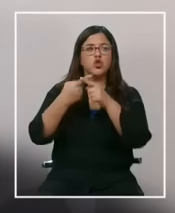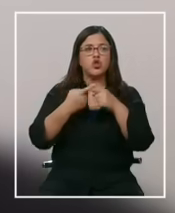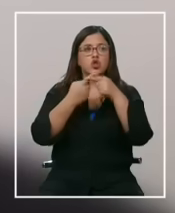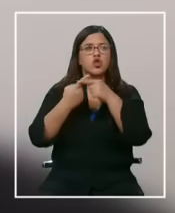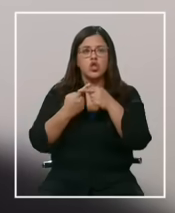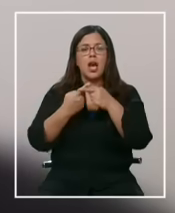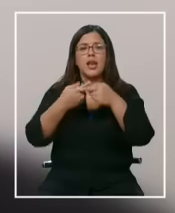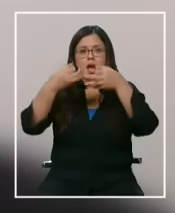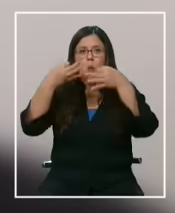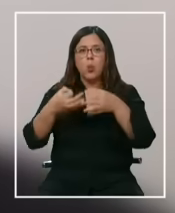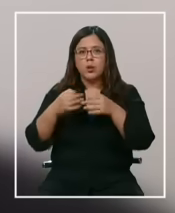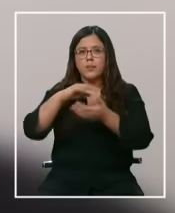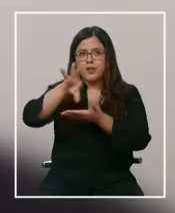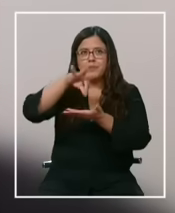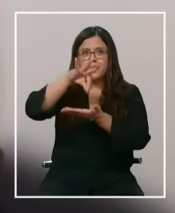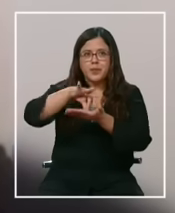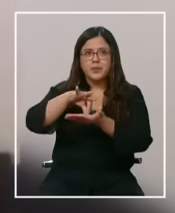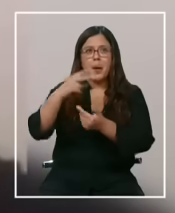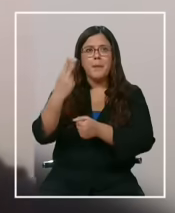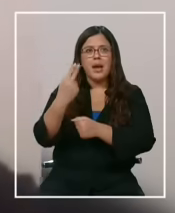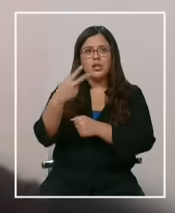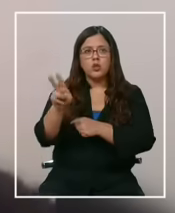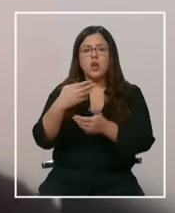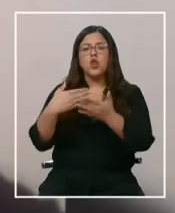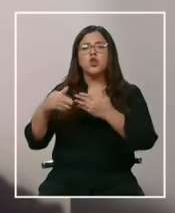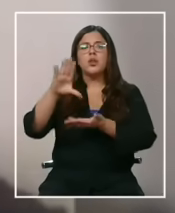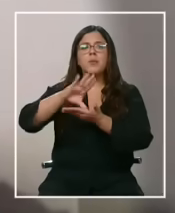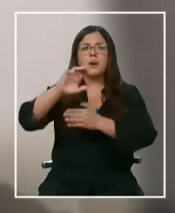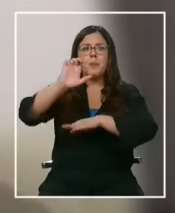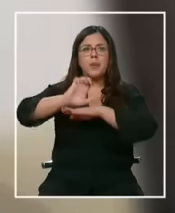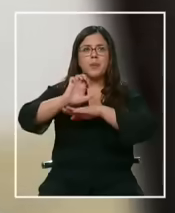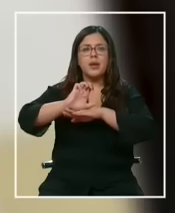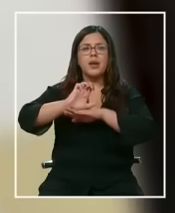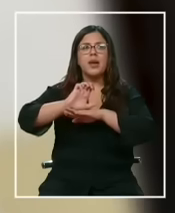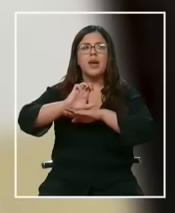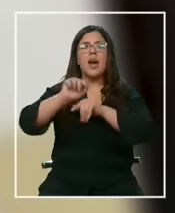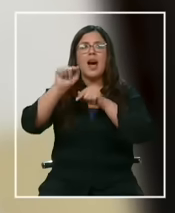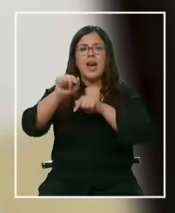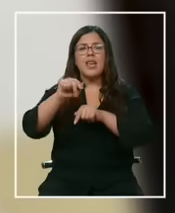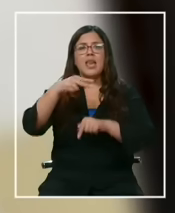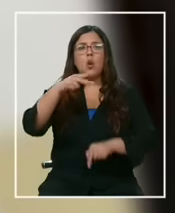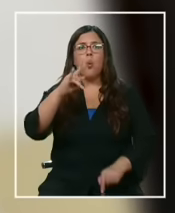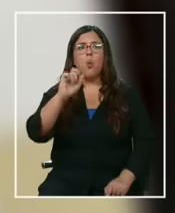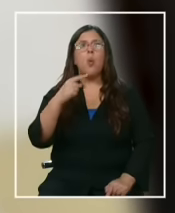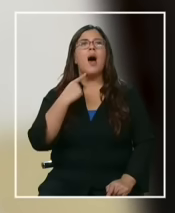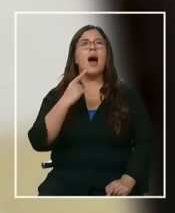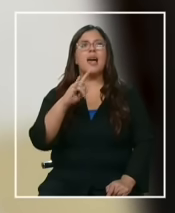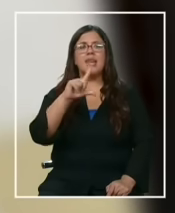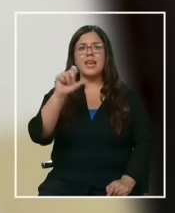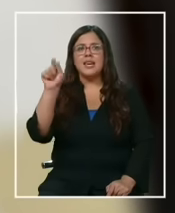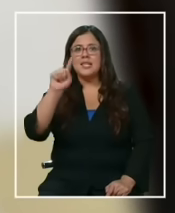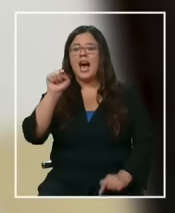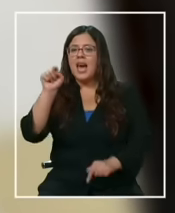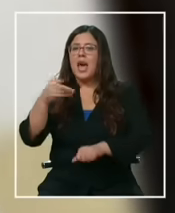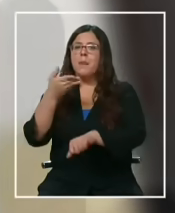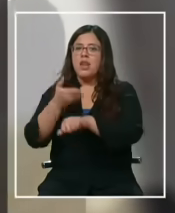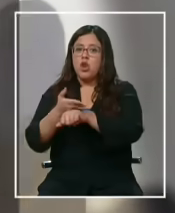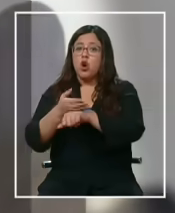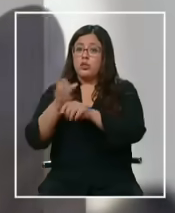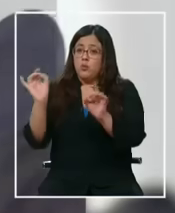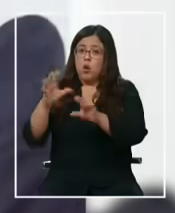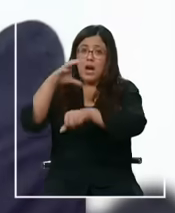lo volvió a colocar en el mapa esta vez en Ecuador en la ciudad de Huaquillas ahí se pidió su extradición si era